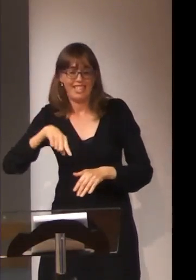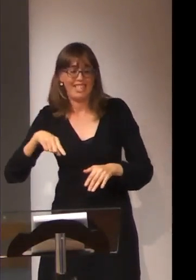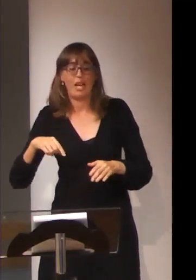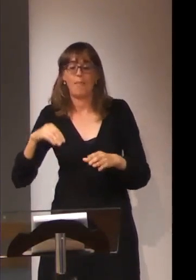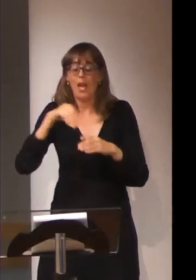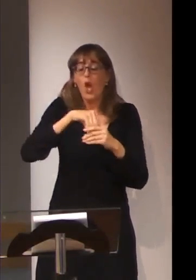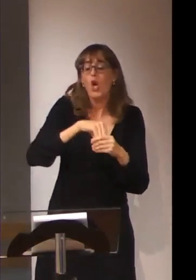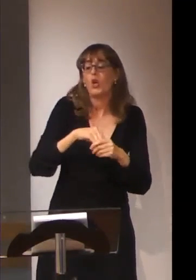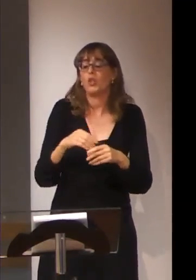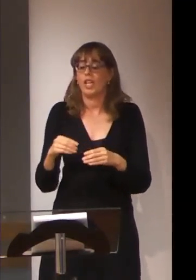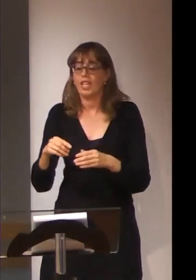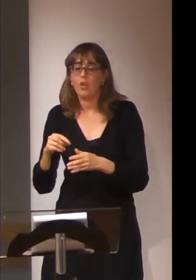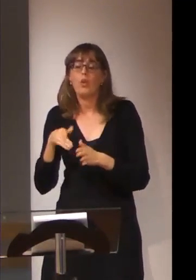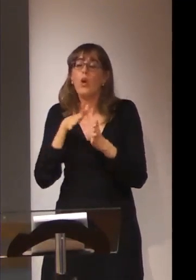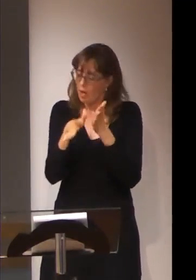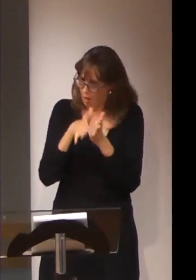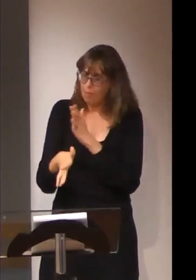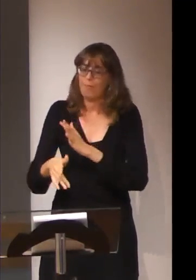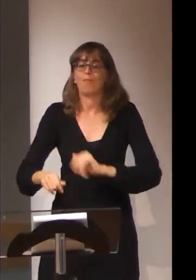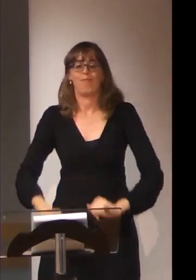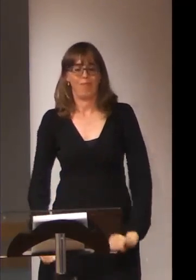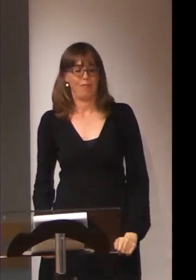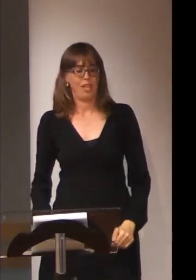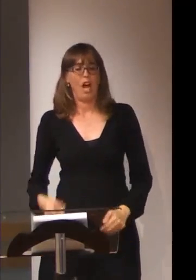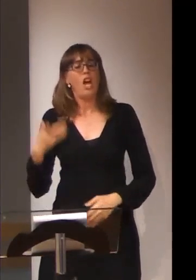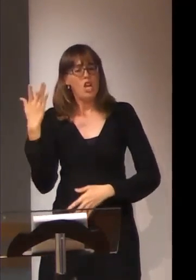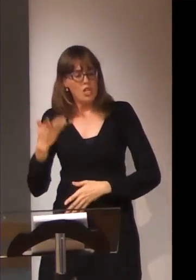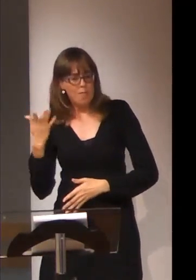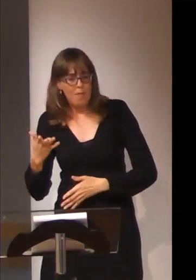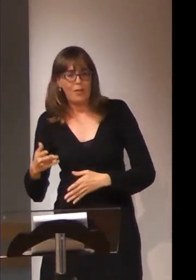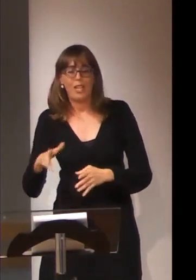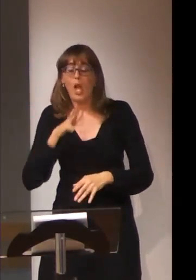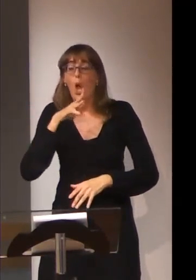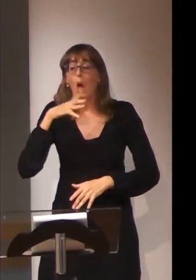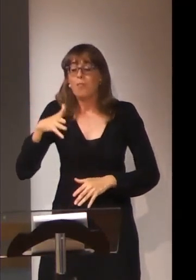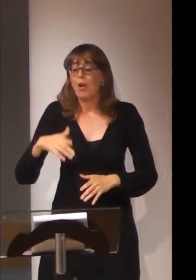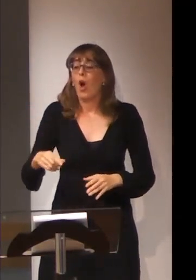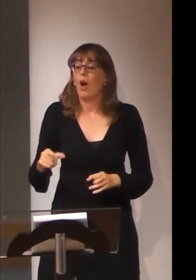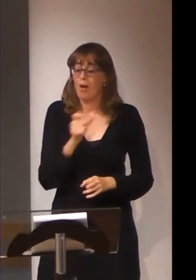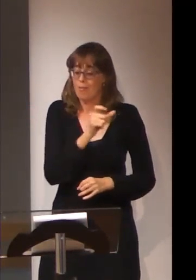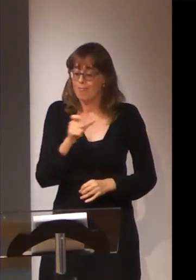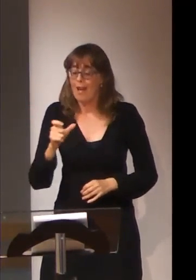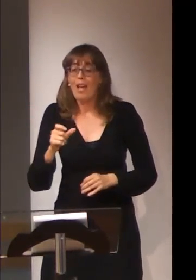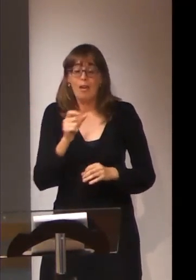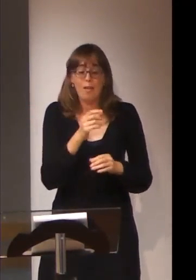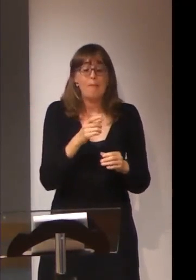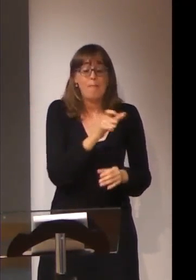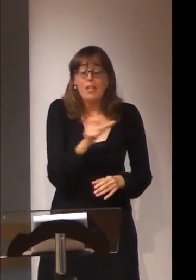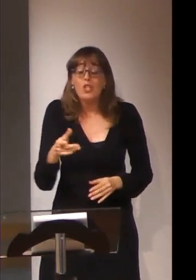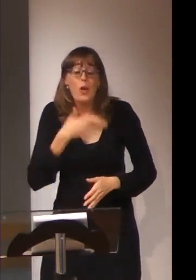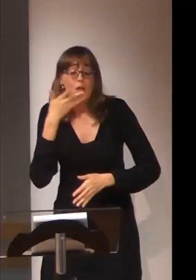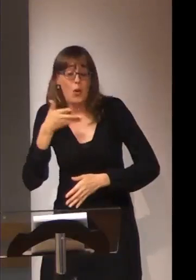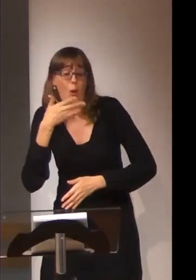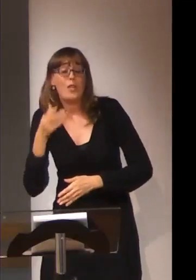difundir la lengua de signos y también el contenido de lo que habían aprendido. Esto fue muy